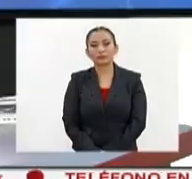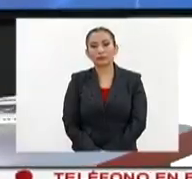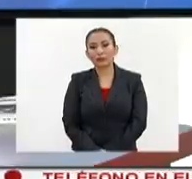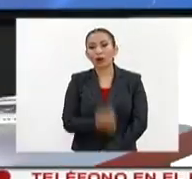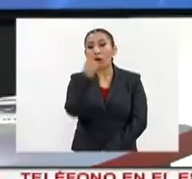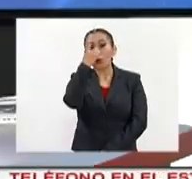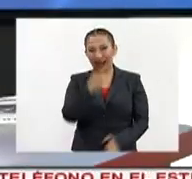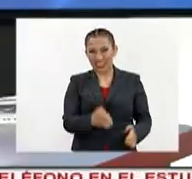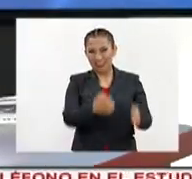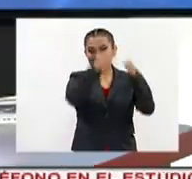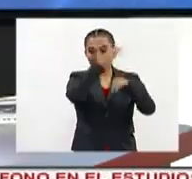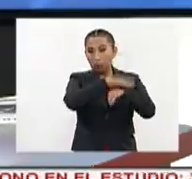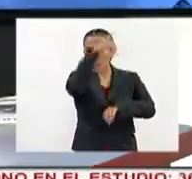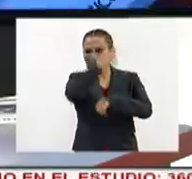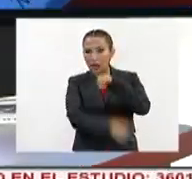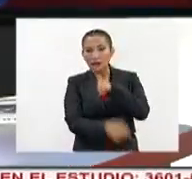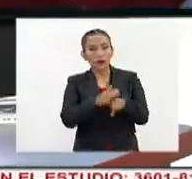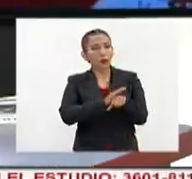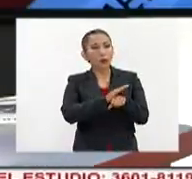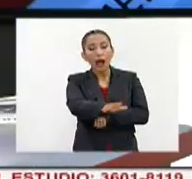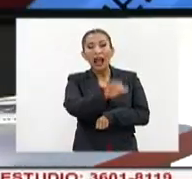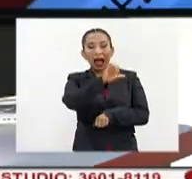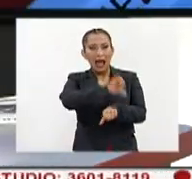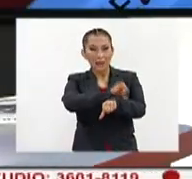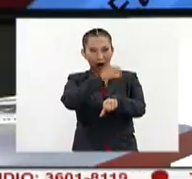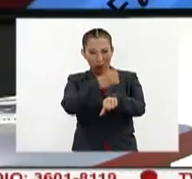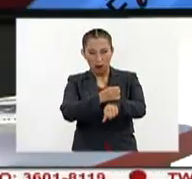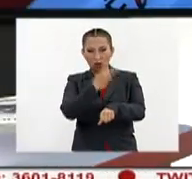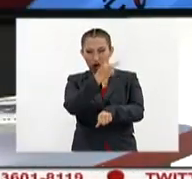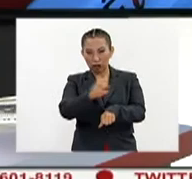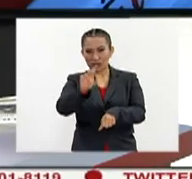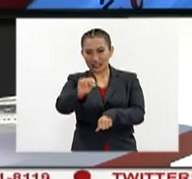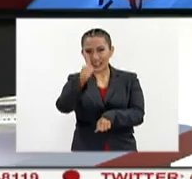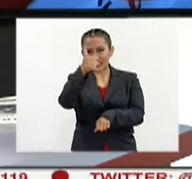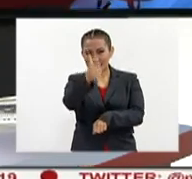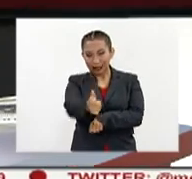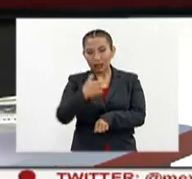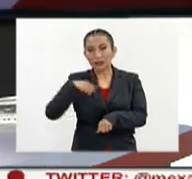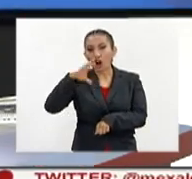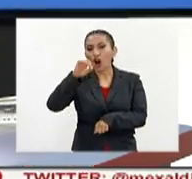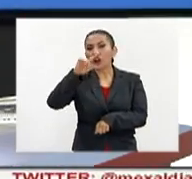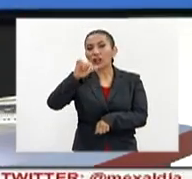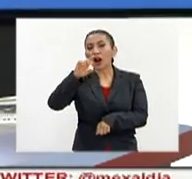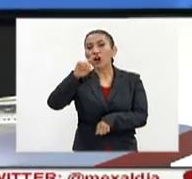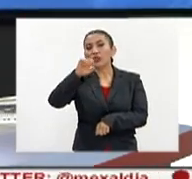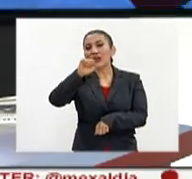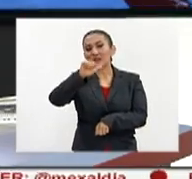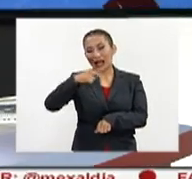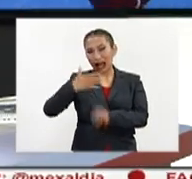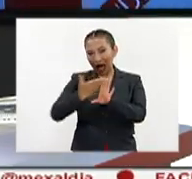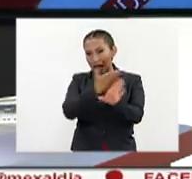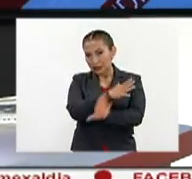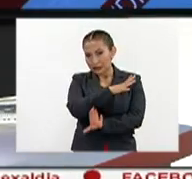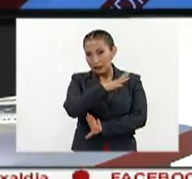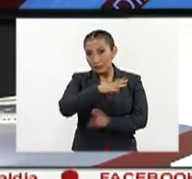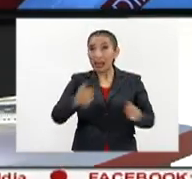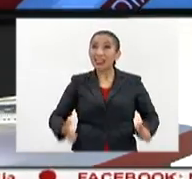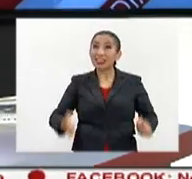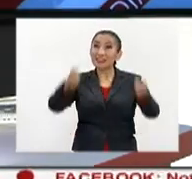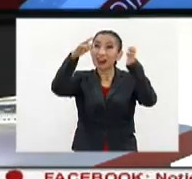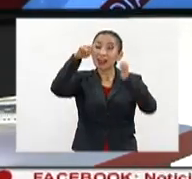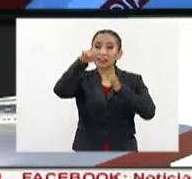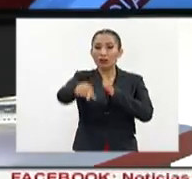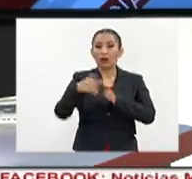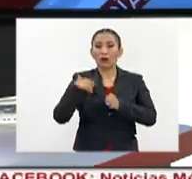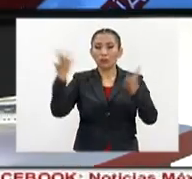Uno de los edificios más afectados fue el de Álvaro Obregón 286 en la colonia Condesa, donde se ubicaba pues precisamente